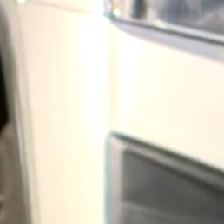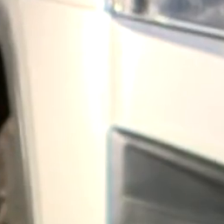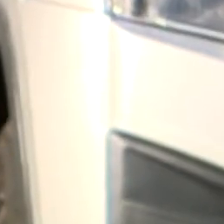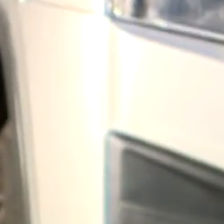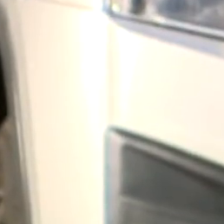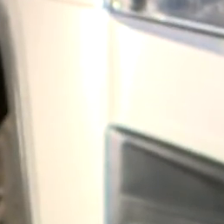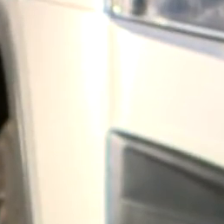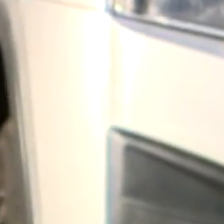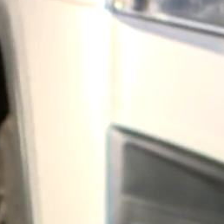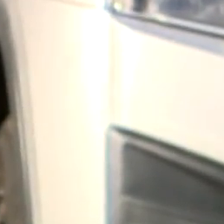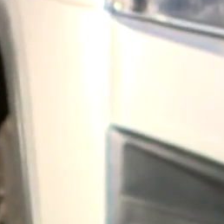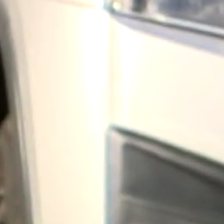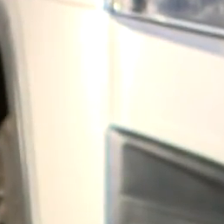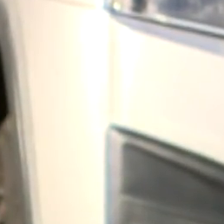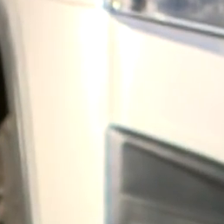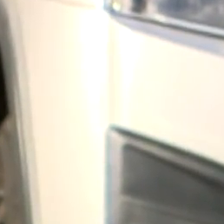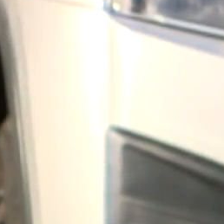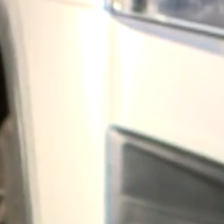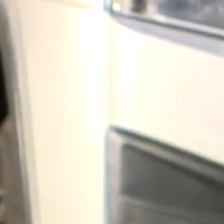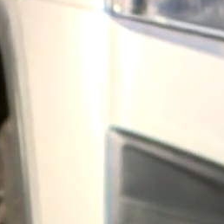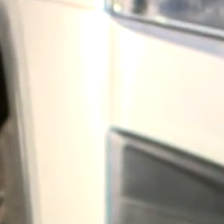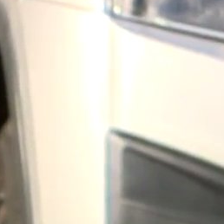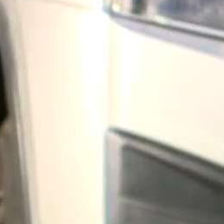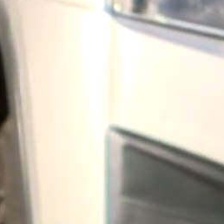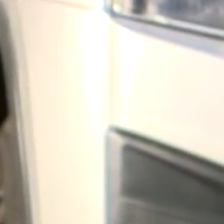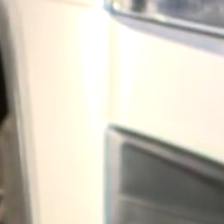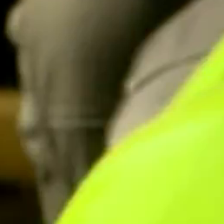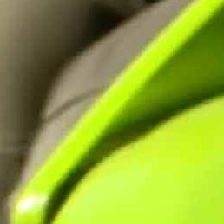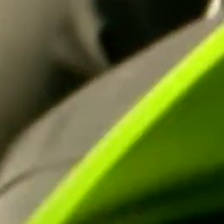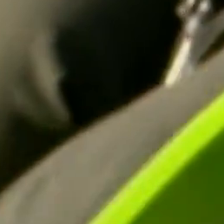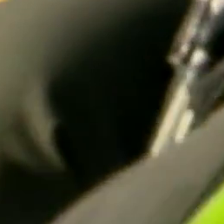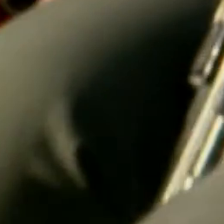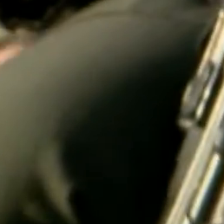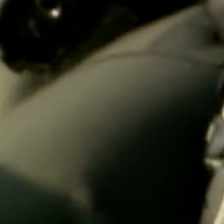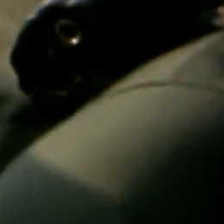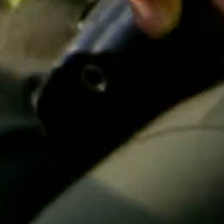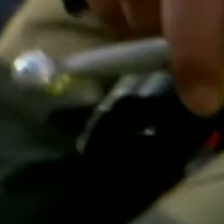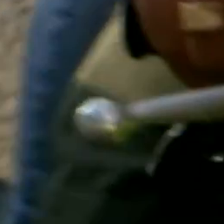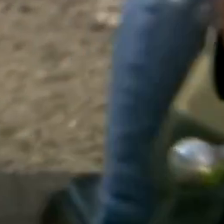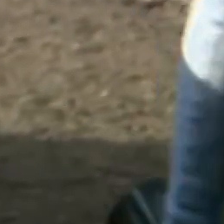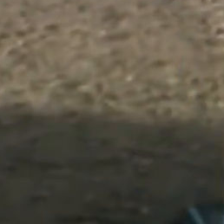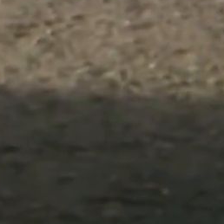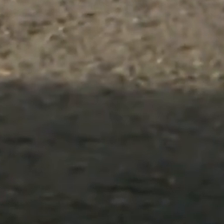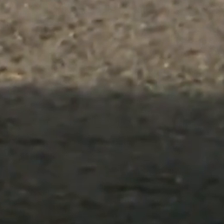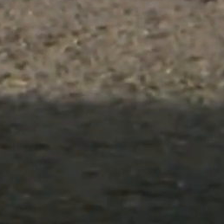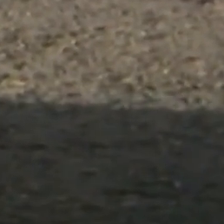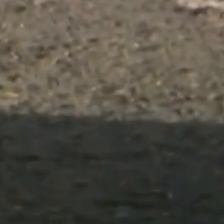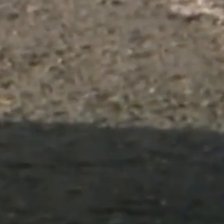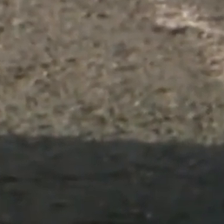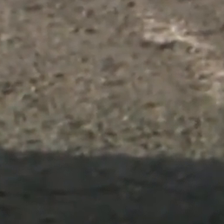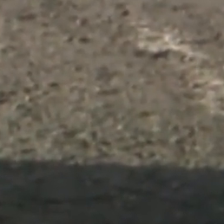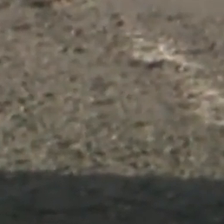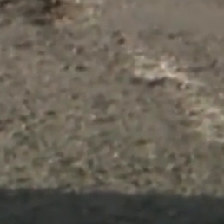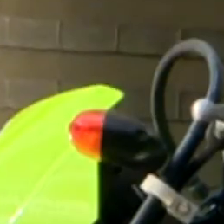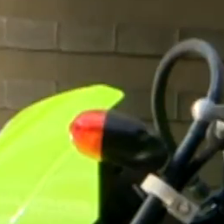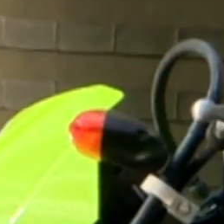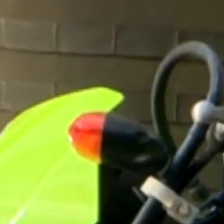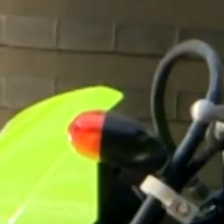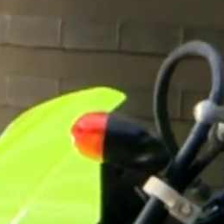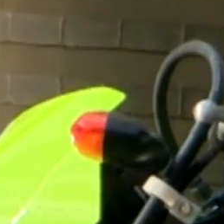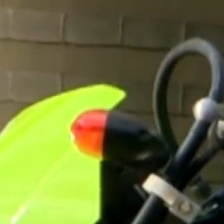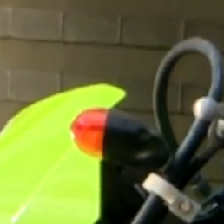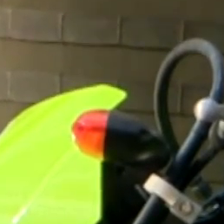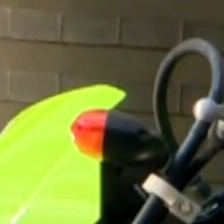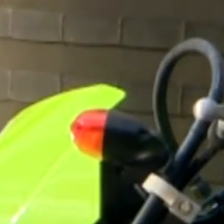venidos a telepacífico noticias en cali a prisión tres agentes de la policía acusado de estar presuntamente